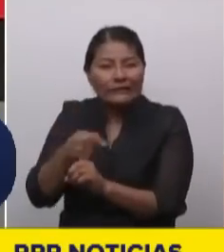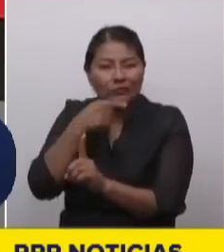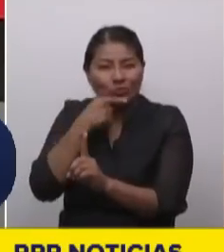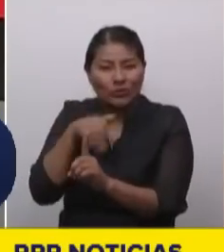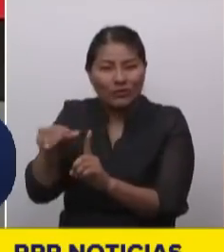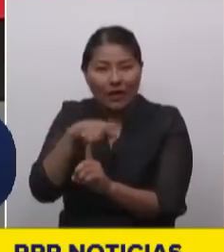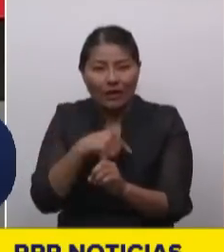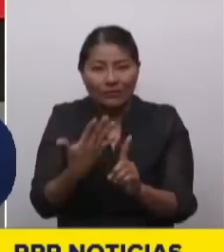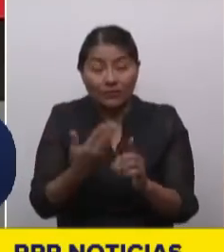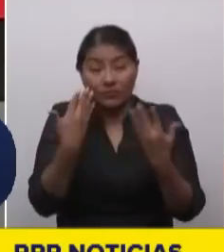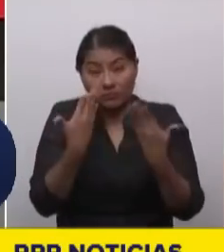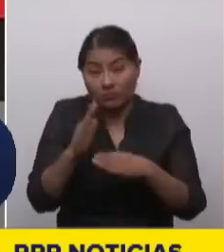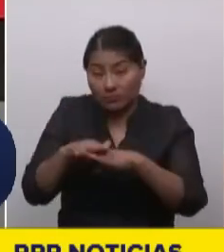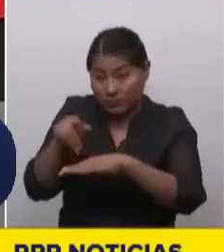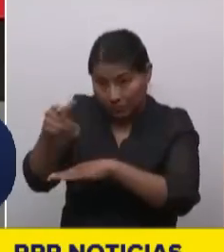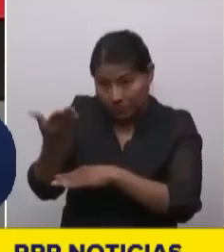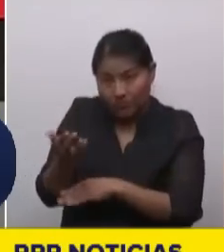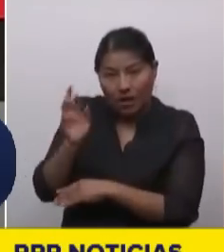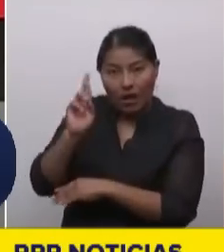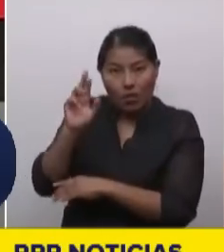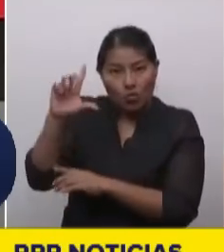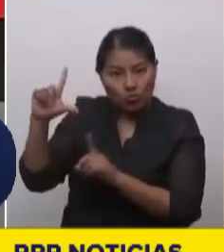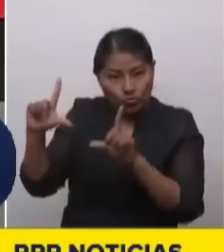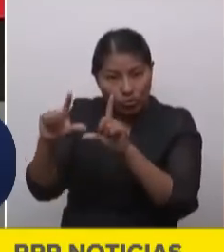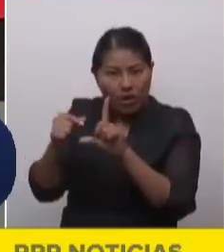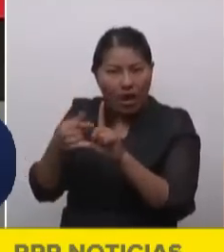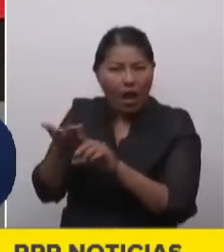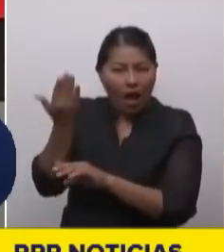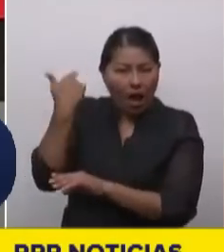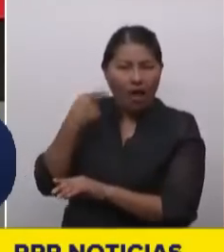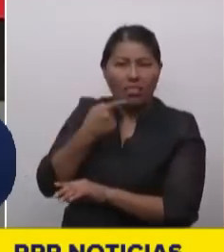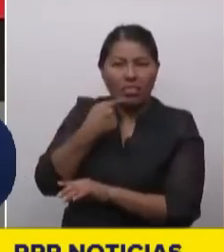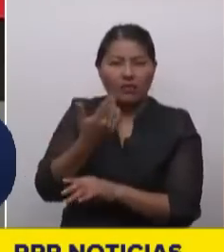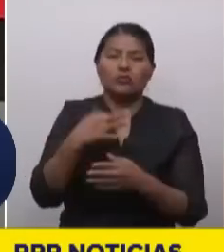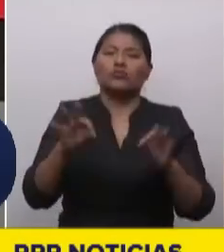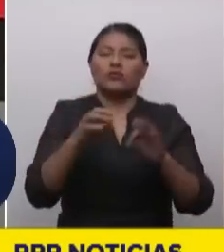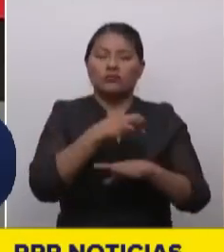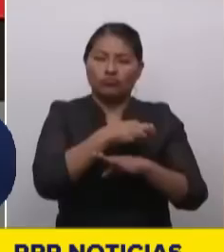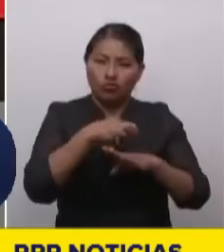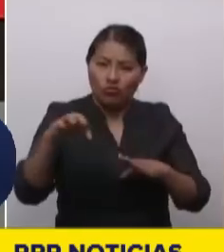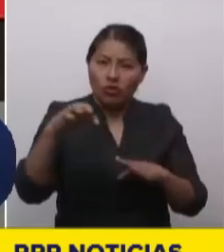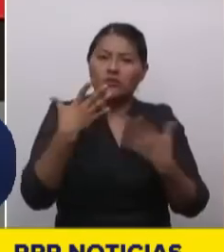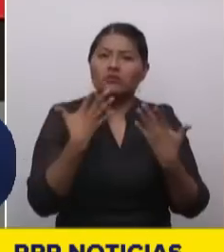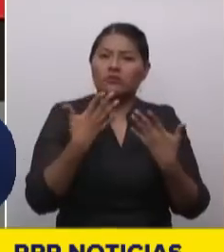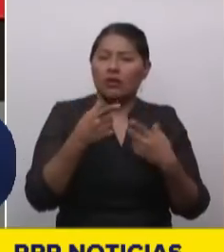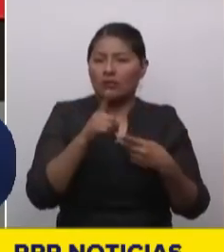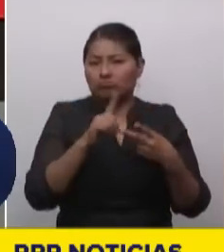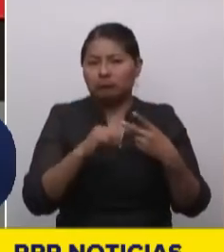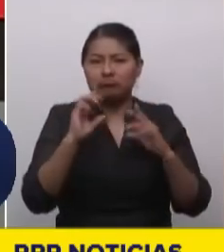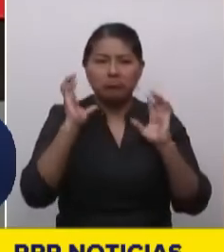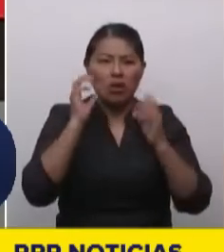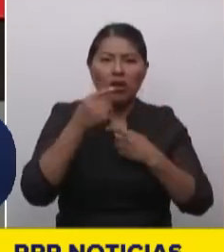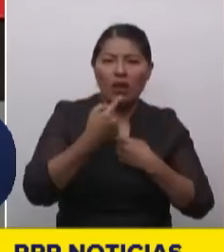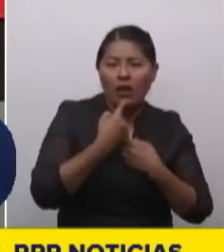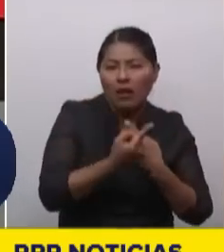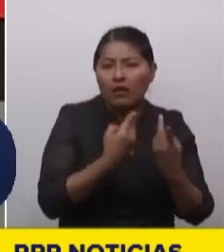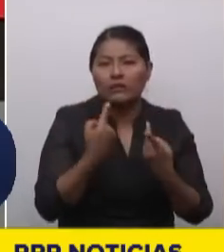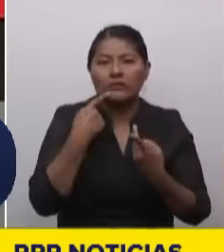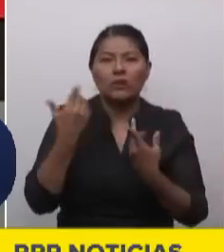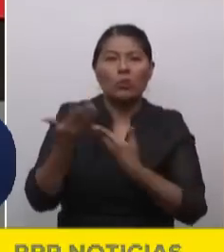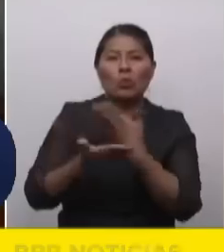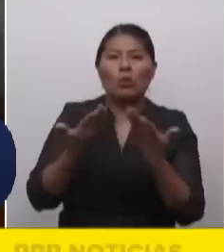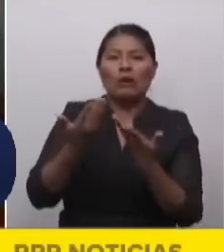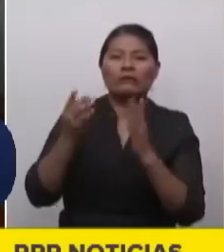si, por ejemplo, señor López Aliaga, desde su discurso usted se ha referido a profesionales, periodistas, colegas, como ignorante